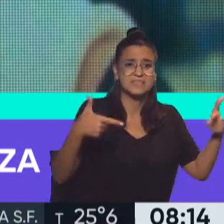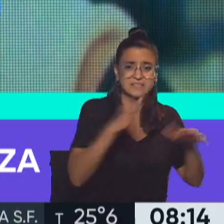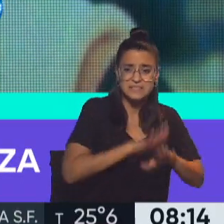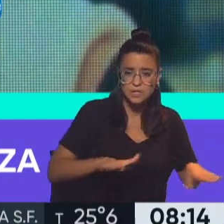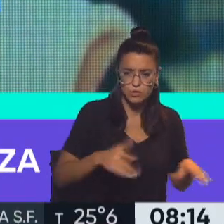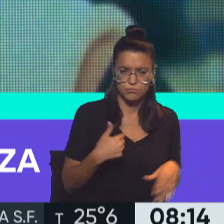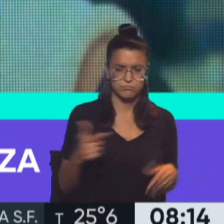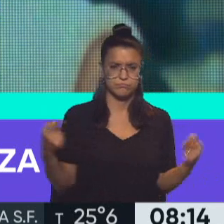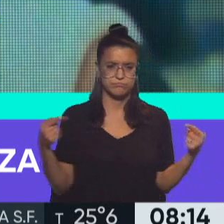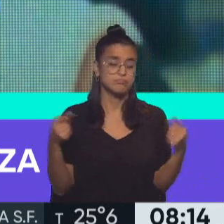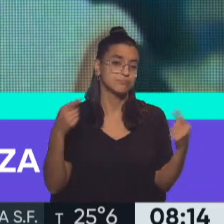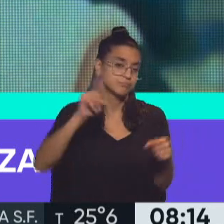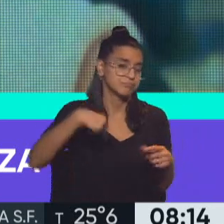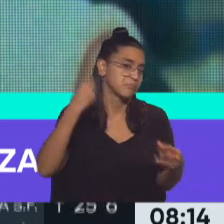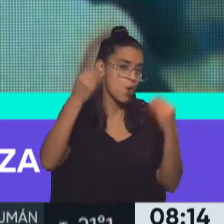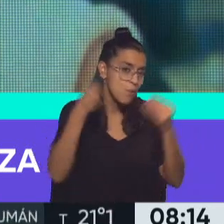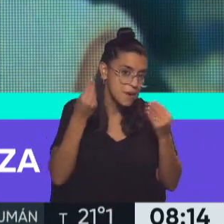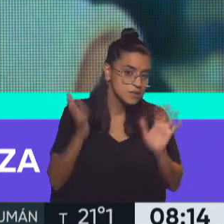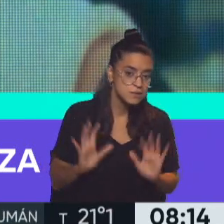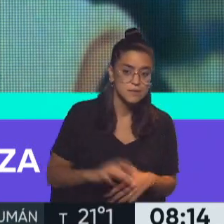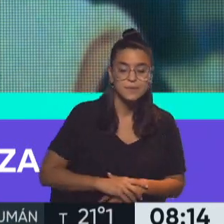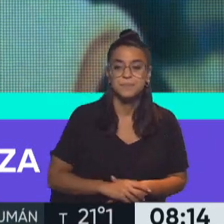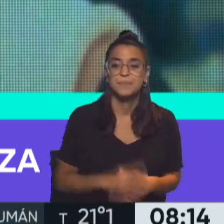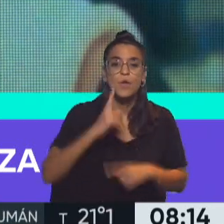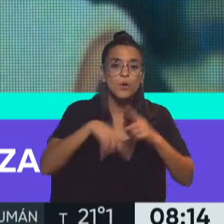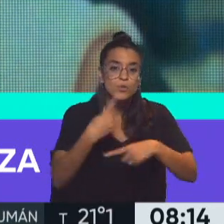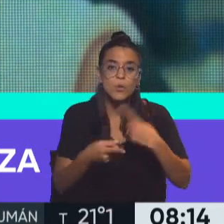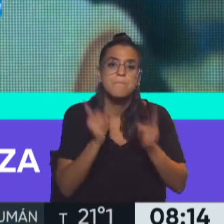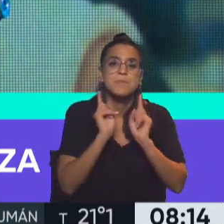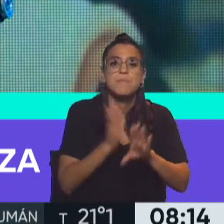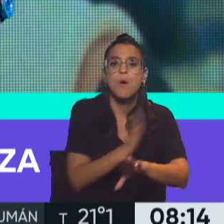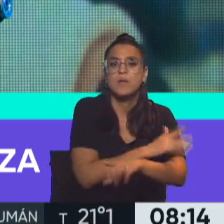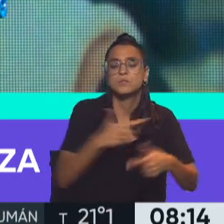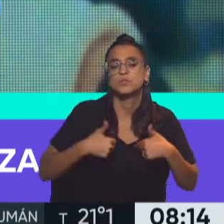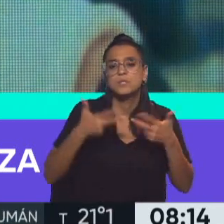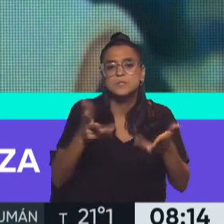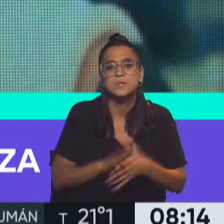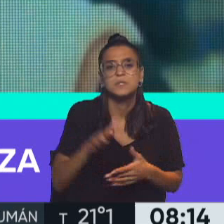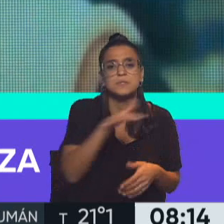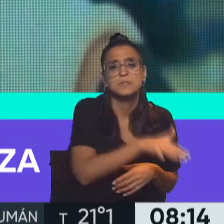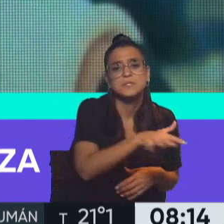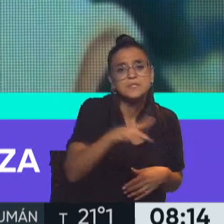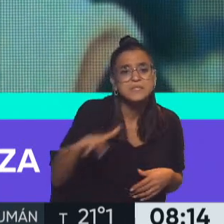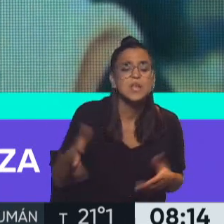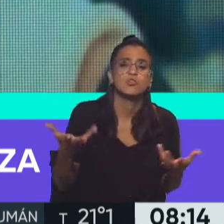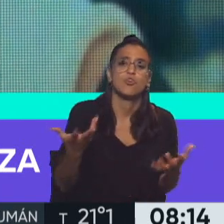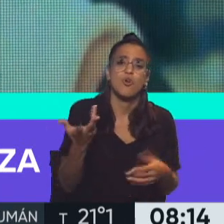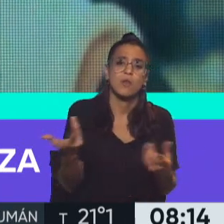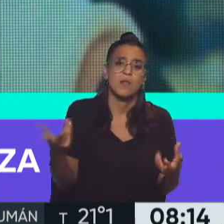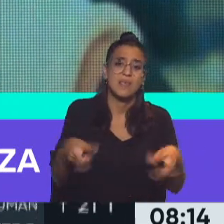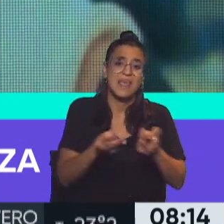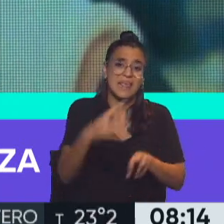particularmente llamativo y preocupante. Claro. Sigue la curva de lo que mencionaba recién, digamos, en sectores de menores